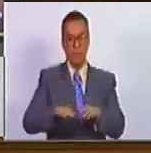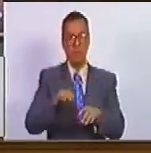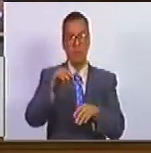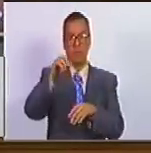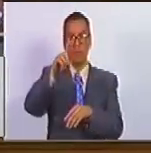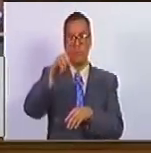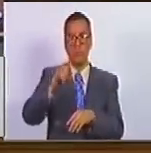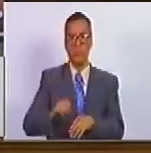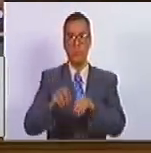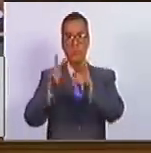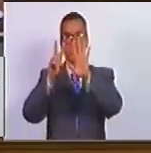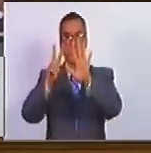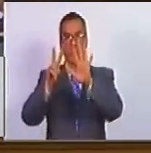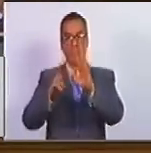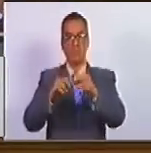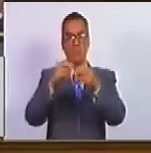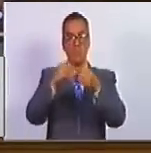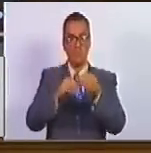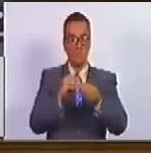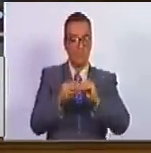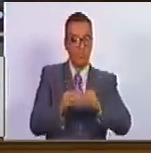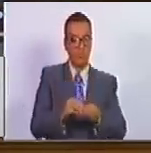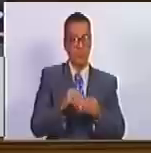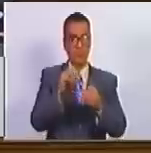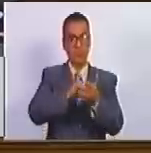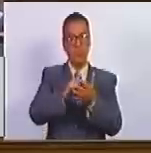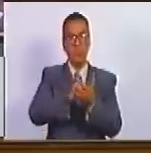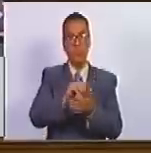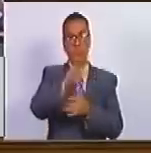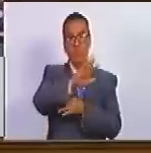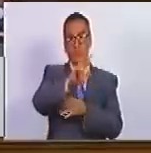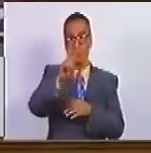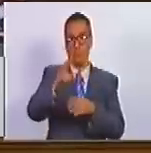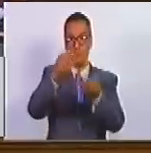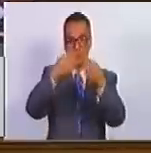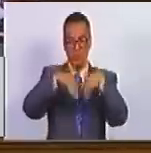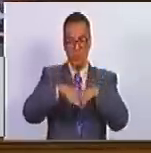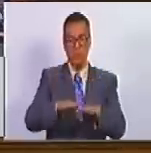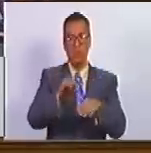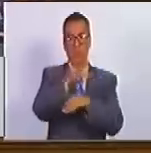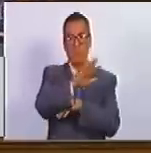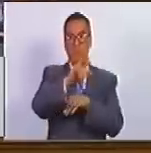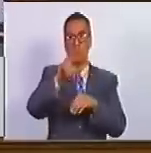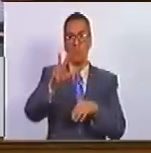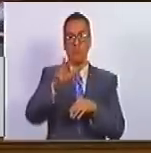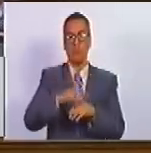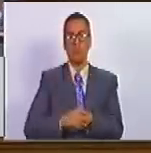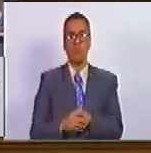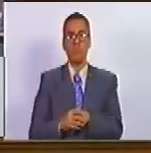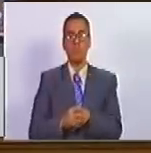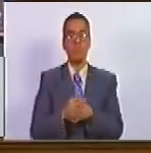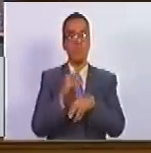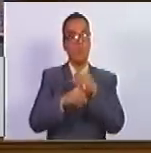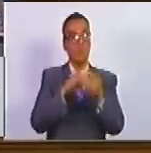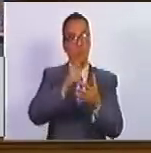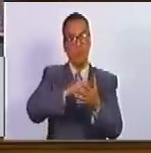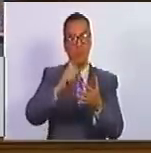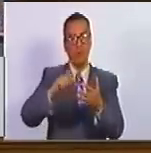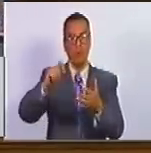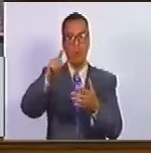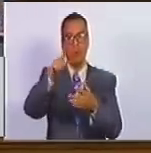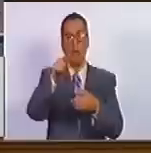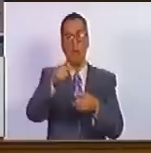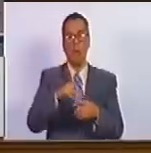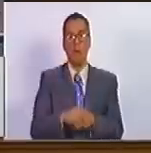décimo séptimo. Se propone modificar el artículo 52, que pasa a ser el artículo 53, el cual queda redactado en